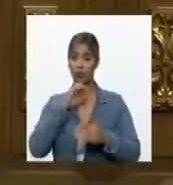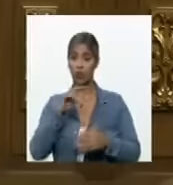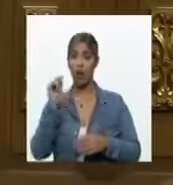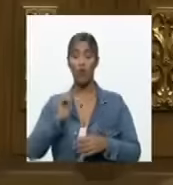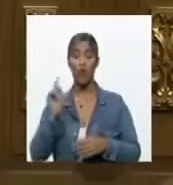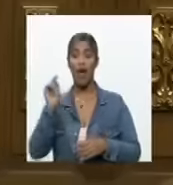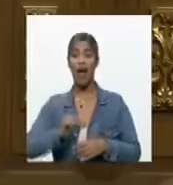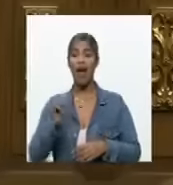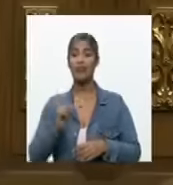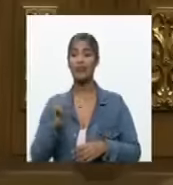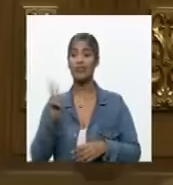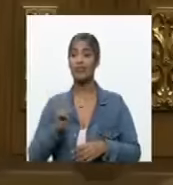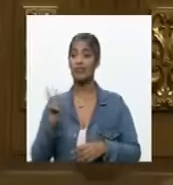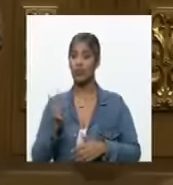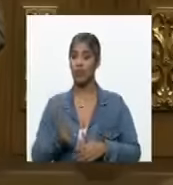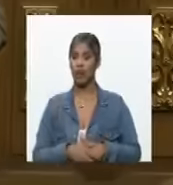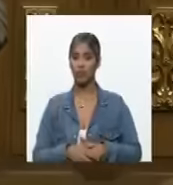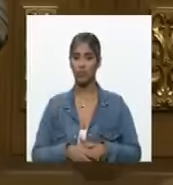aquí en Venezuela.